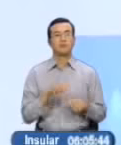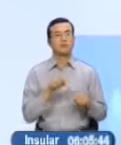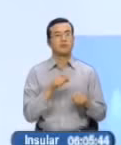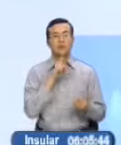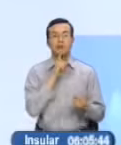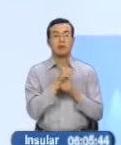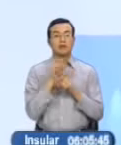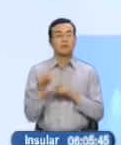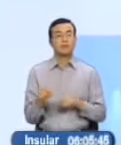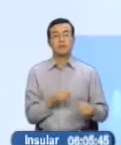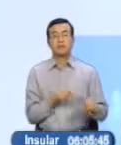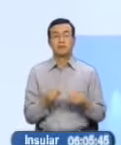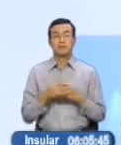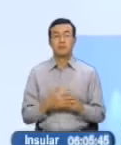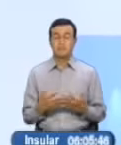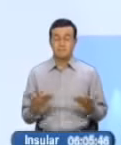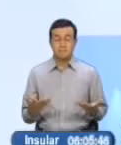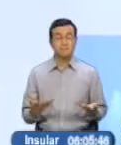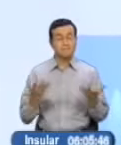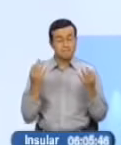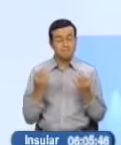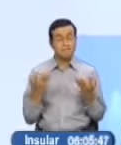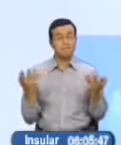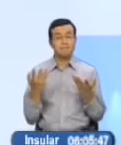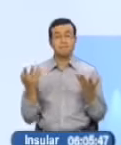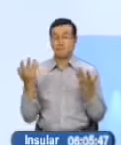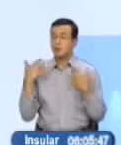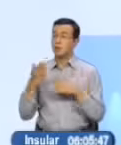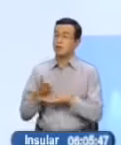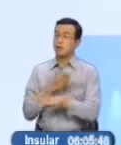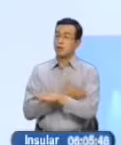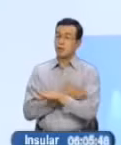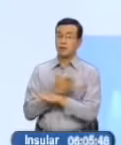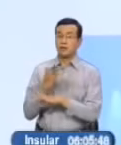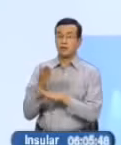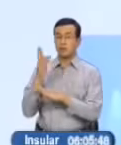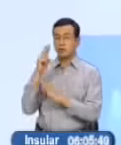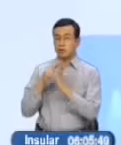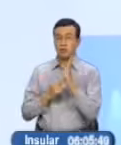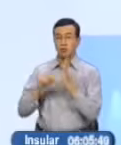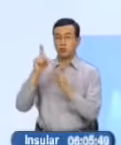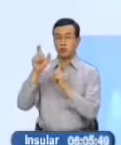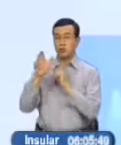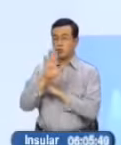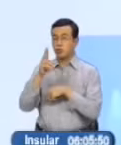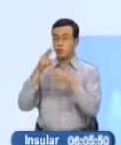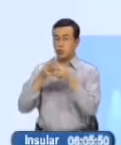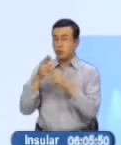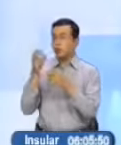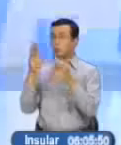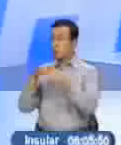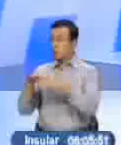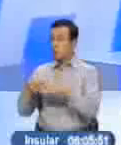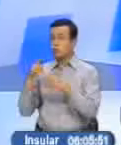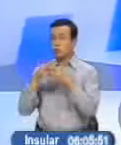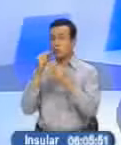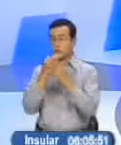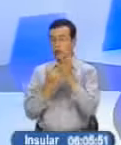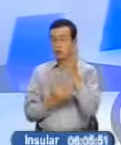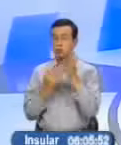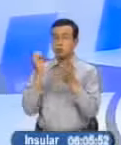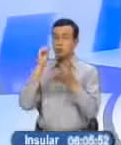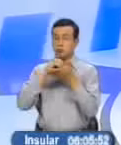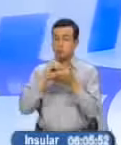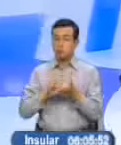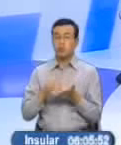afectadas por el terremoto, y conjuntamente con lo que fue el levantamiento del Registro Único de Damnificados, el RUD, nosotros